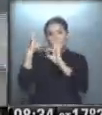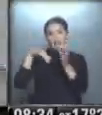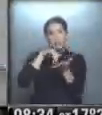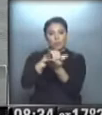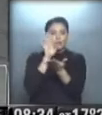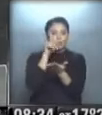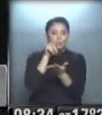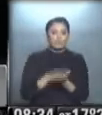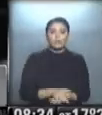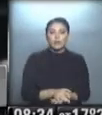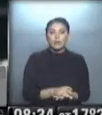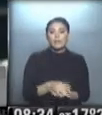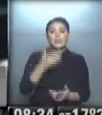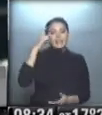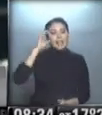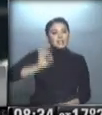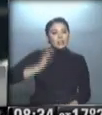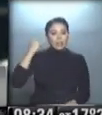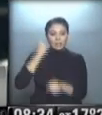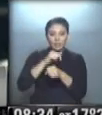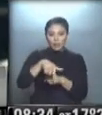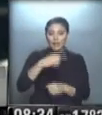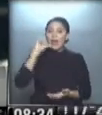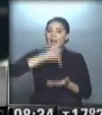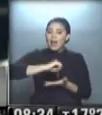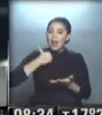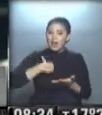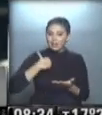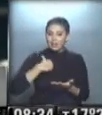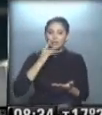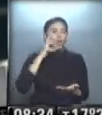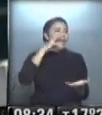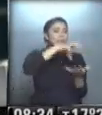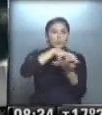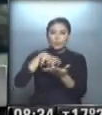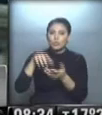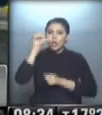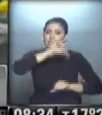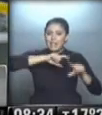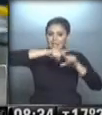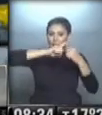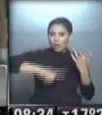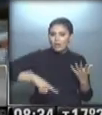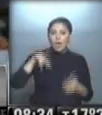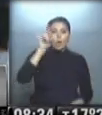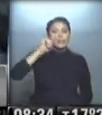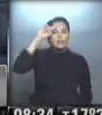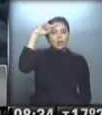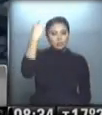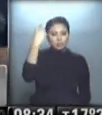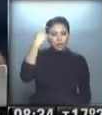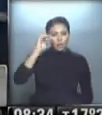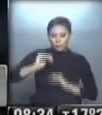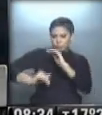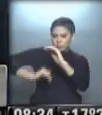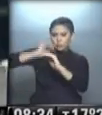York. En los últimos 10 años el país ha nutrido sus instituciones de ciencia y técnica y sus universidades nacionales de una